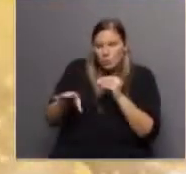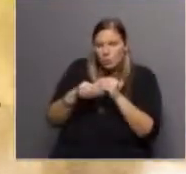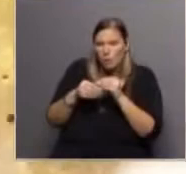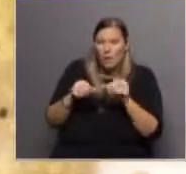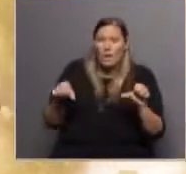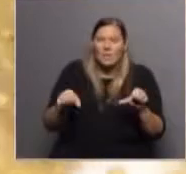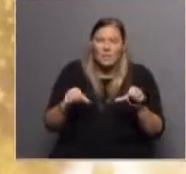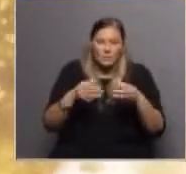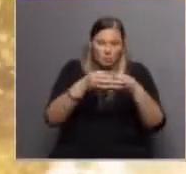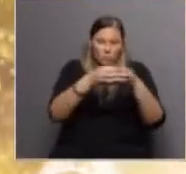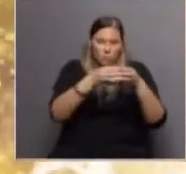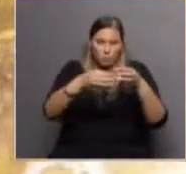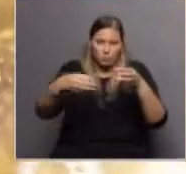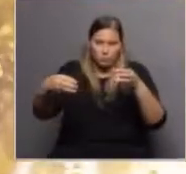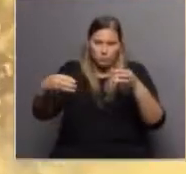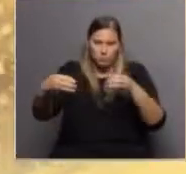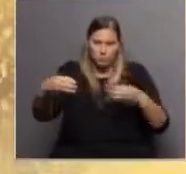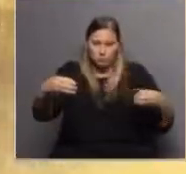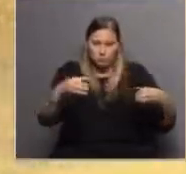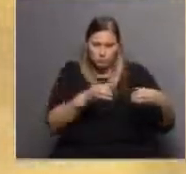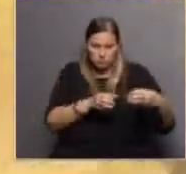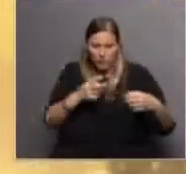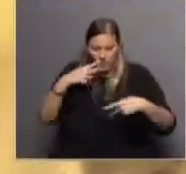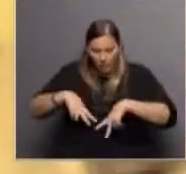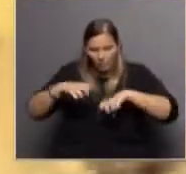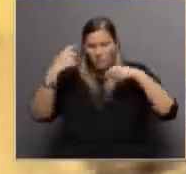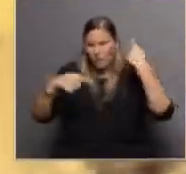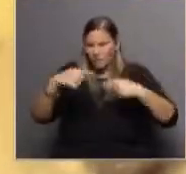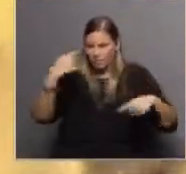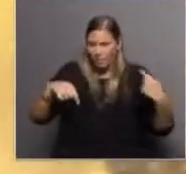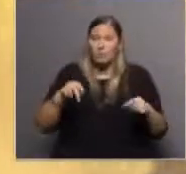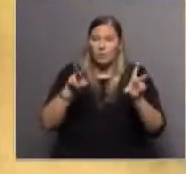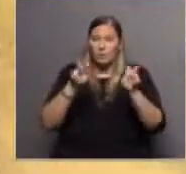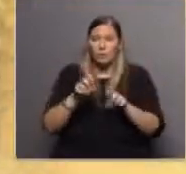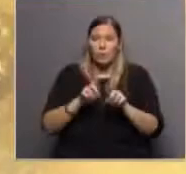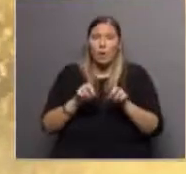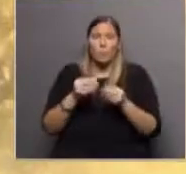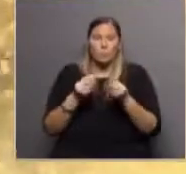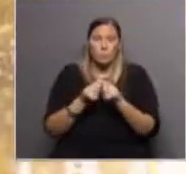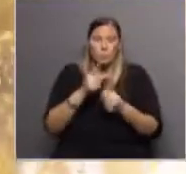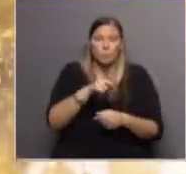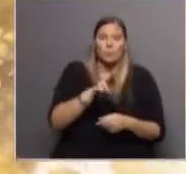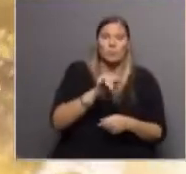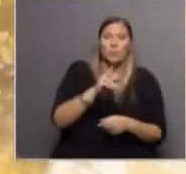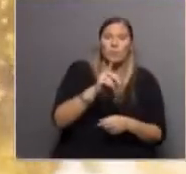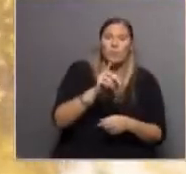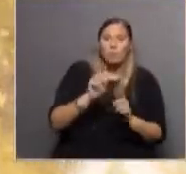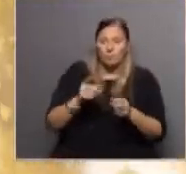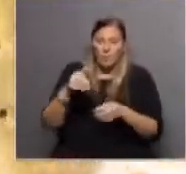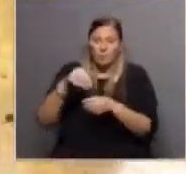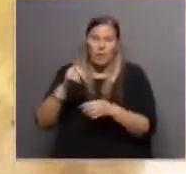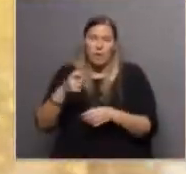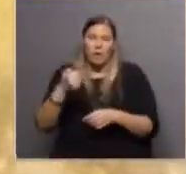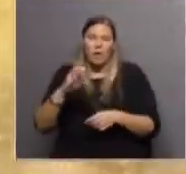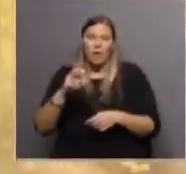formando como equipos que van estudiando algunas cosas. Como obviamente muchísimos de los que estamos en Guiada estamos en el GACH y de vuelta